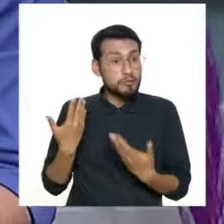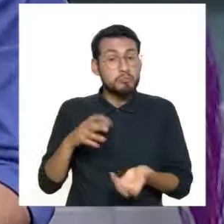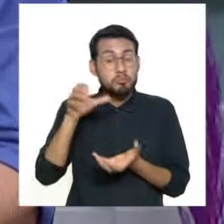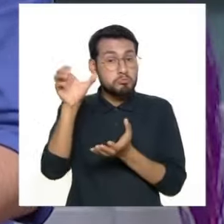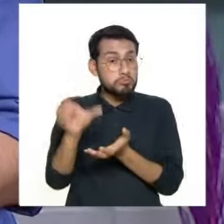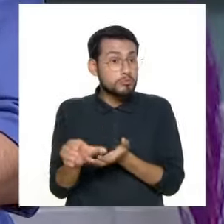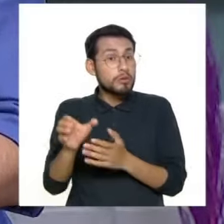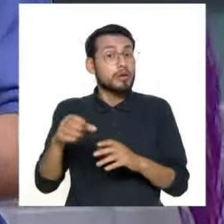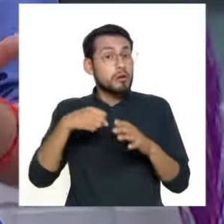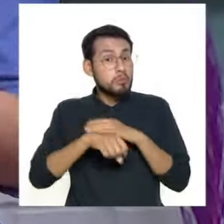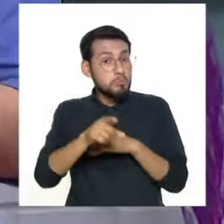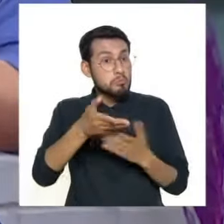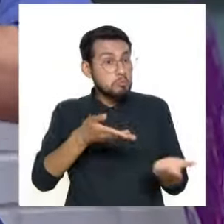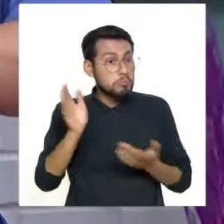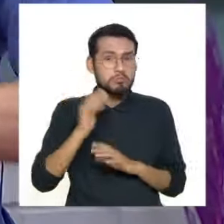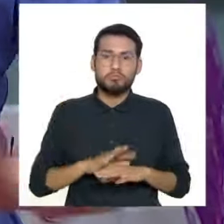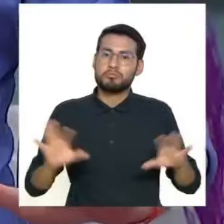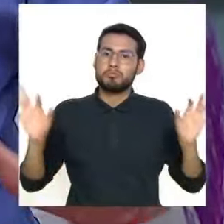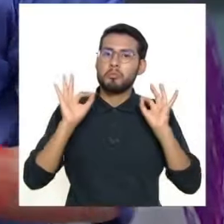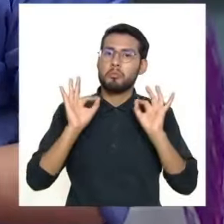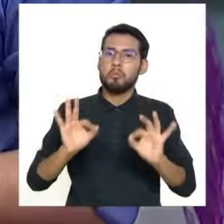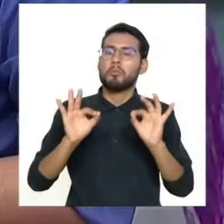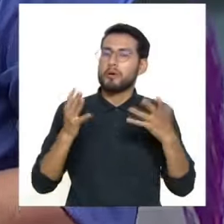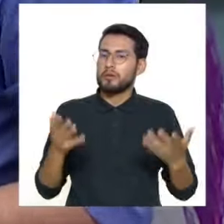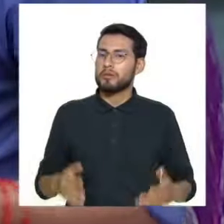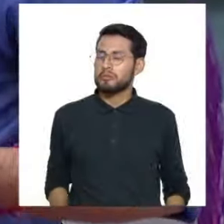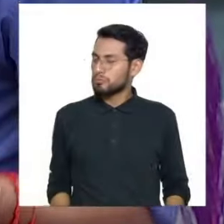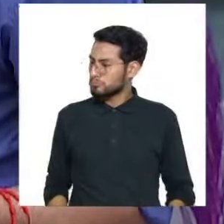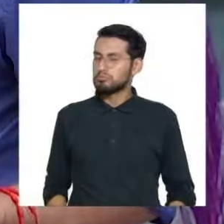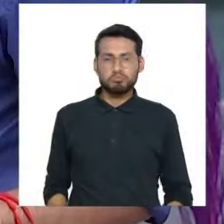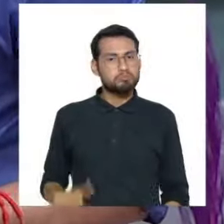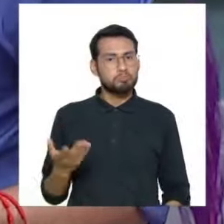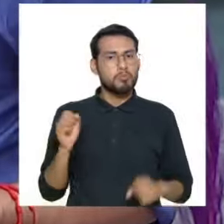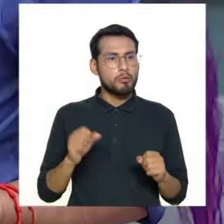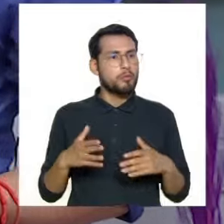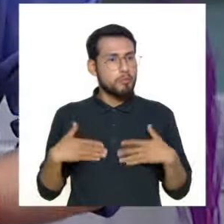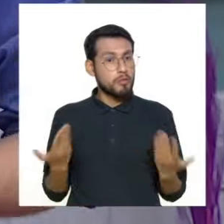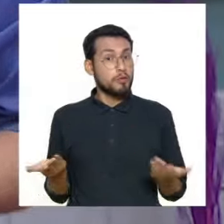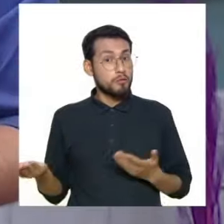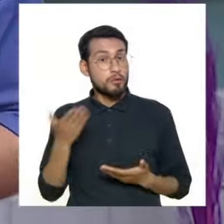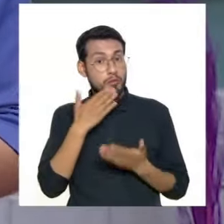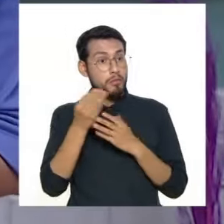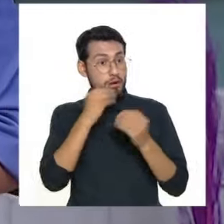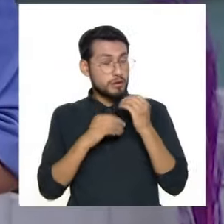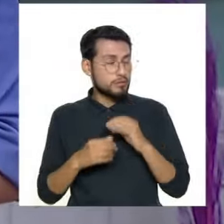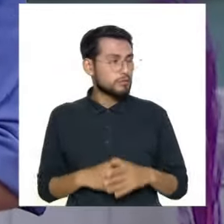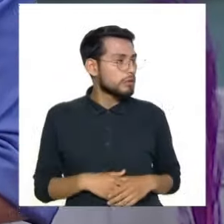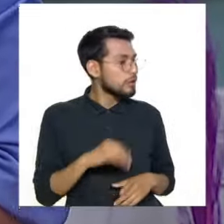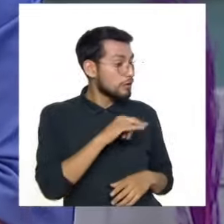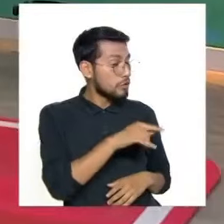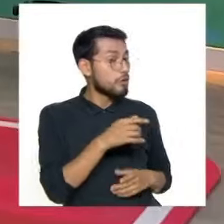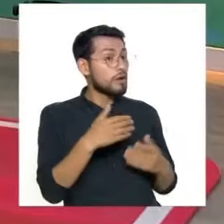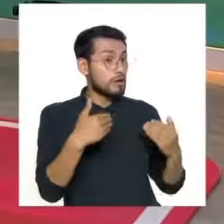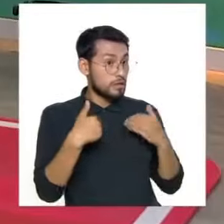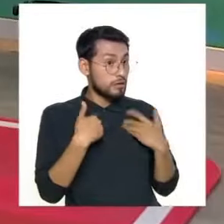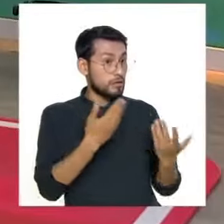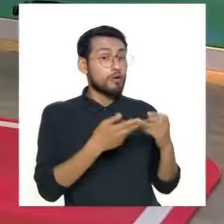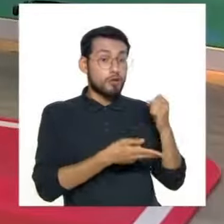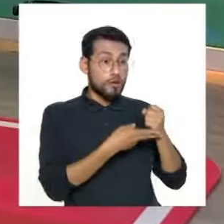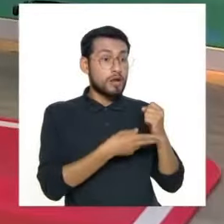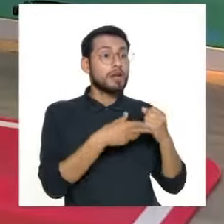una latita a tu hijo a tu hija y asunto resuelto porque así V va a tener además no solamente los productos que presento Ahora son